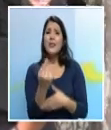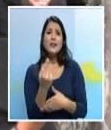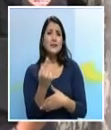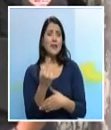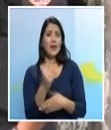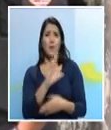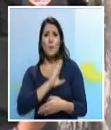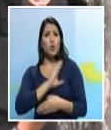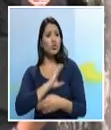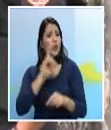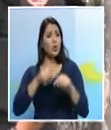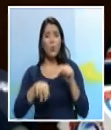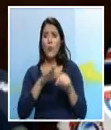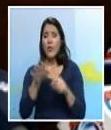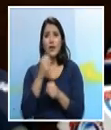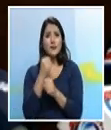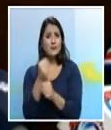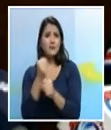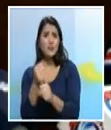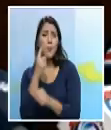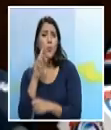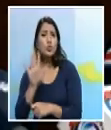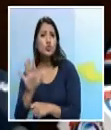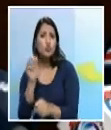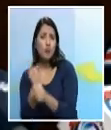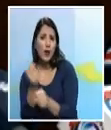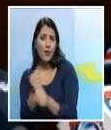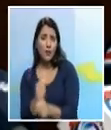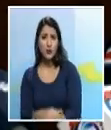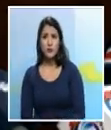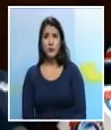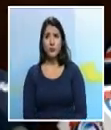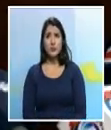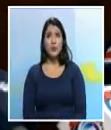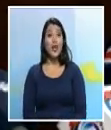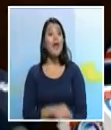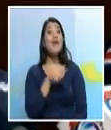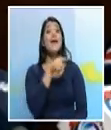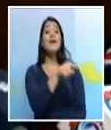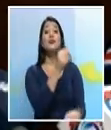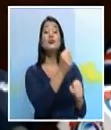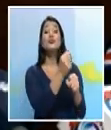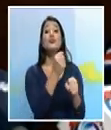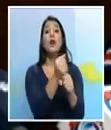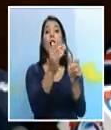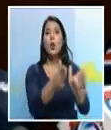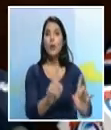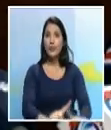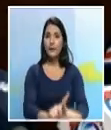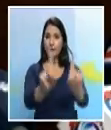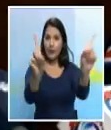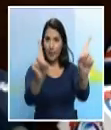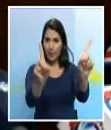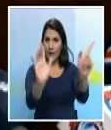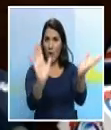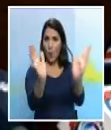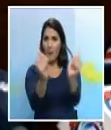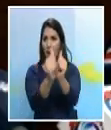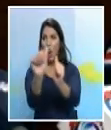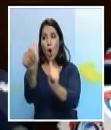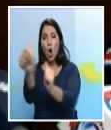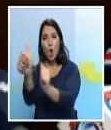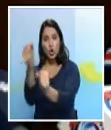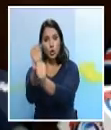la labor que ellos desempeñan. Son funcionarios diferentes a los funcionarios públicos, donde